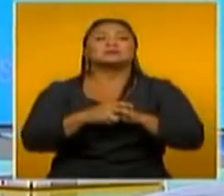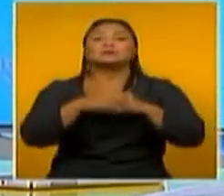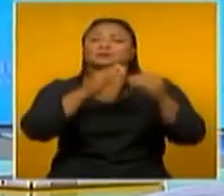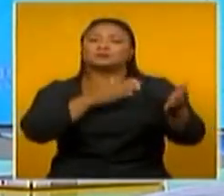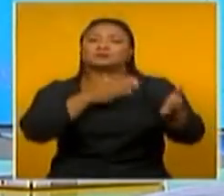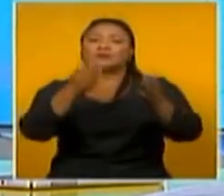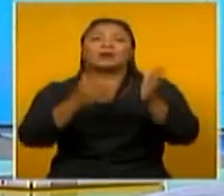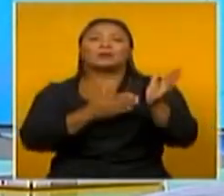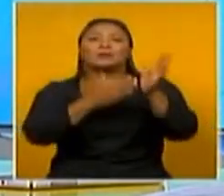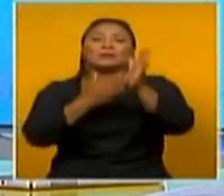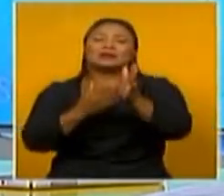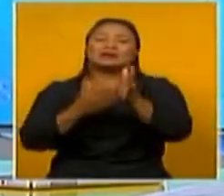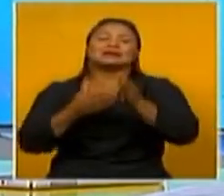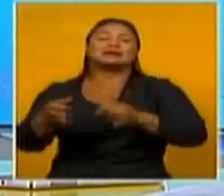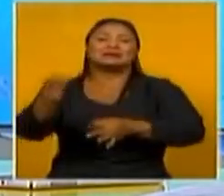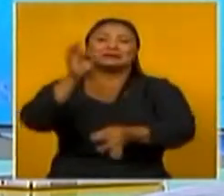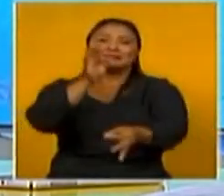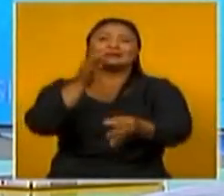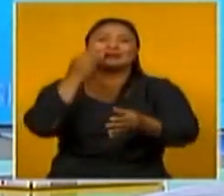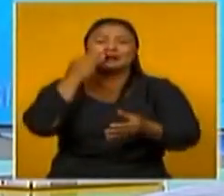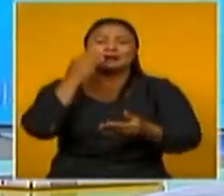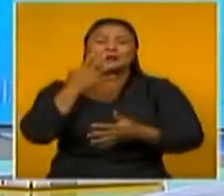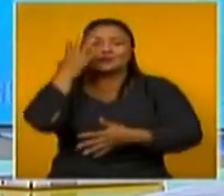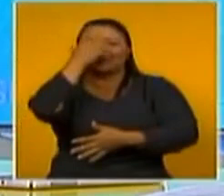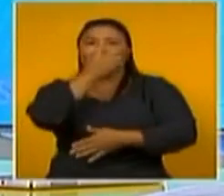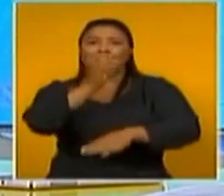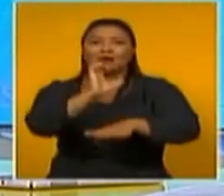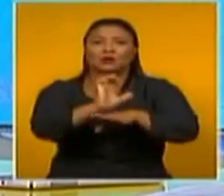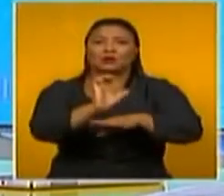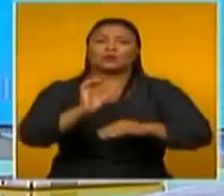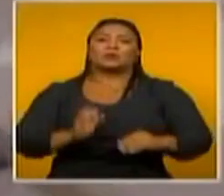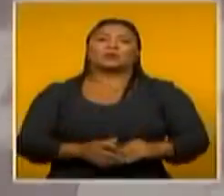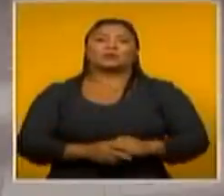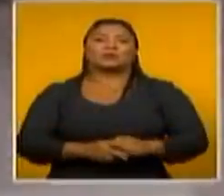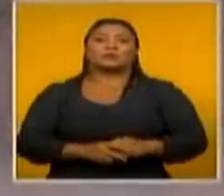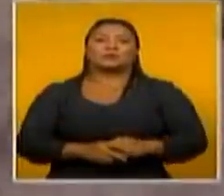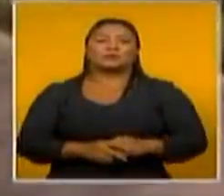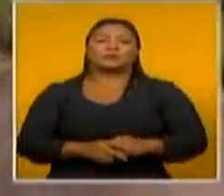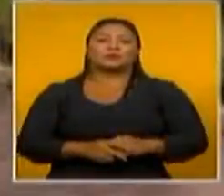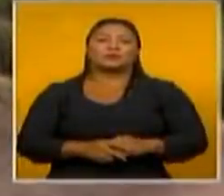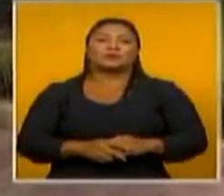presenta otro de los parajes del mágico Ecuador.